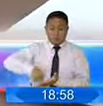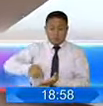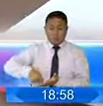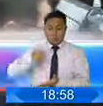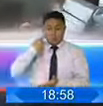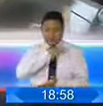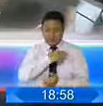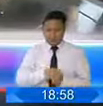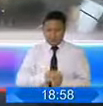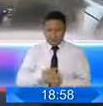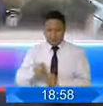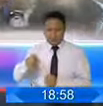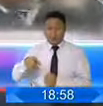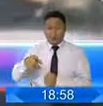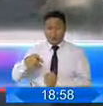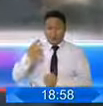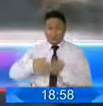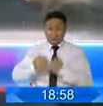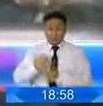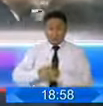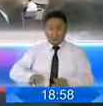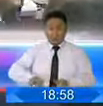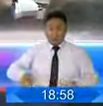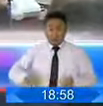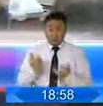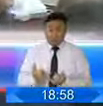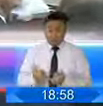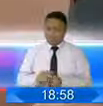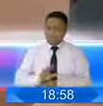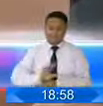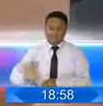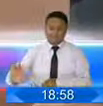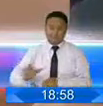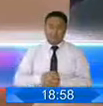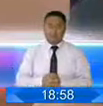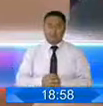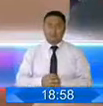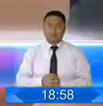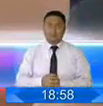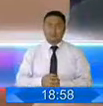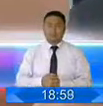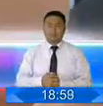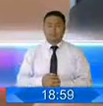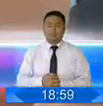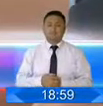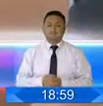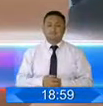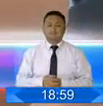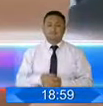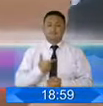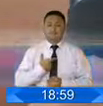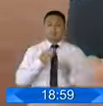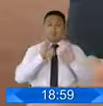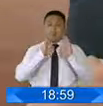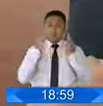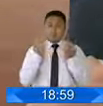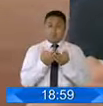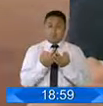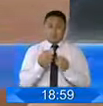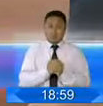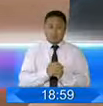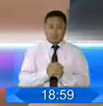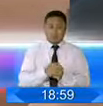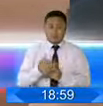que ver en el supuesto delito de cohecho que se investiga. Que efectivamente a su familia no